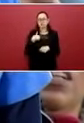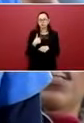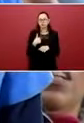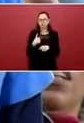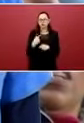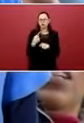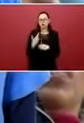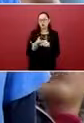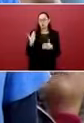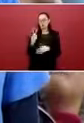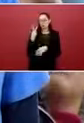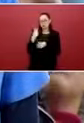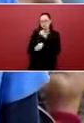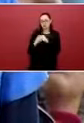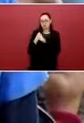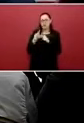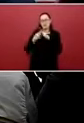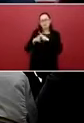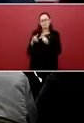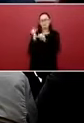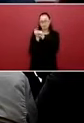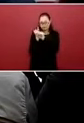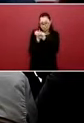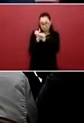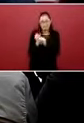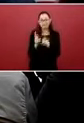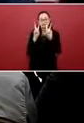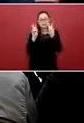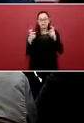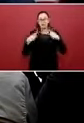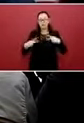desde hace 2 años el tema de desapariciones.